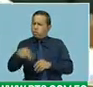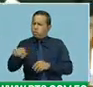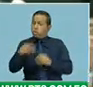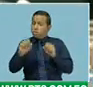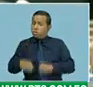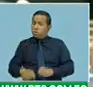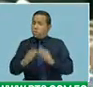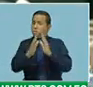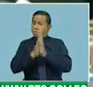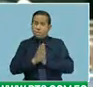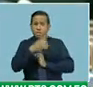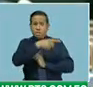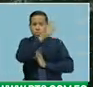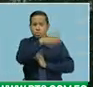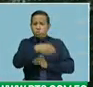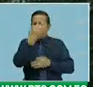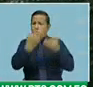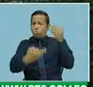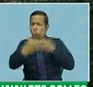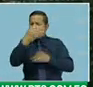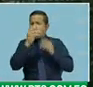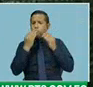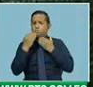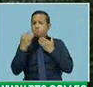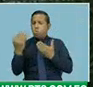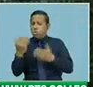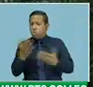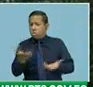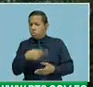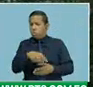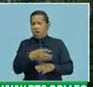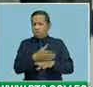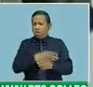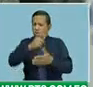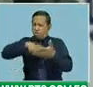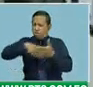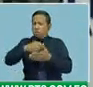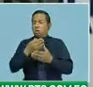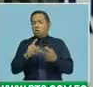solicitudes de juicio político que hayan sido calificadas, entre ellas aquellas